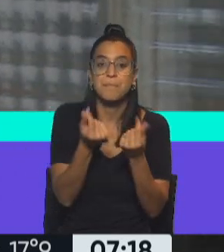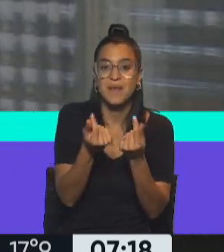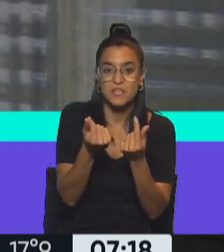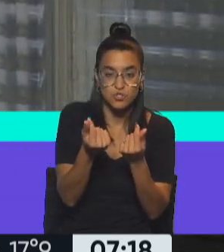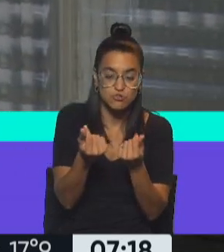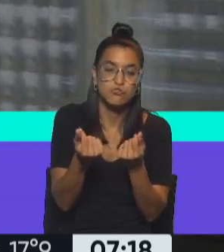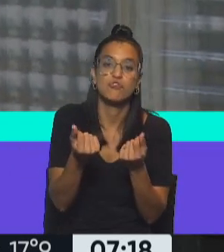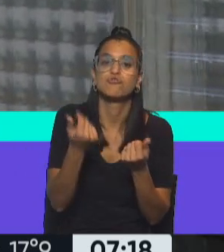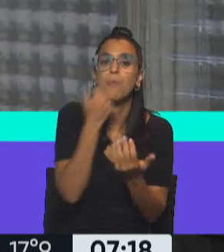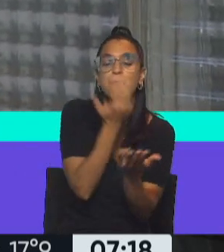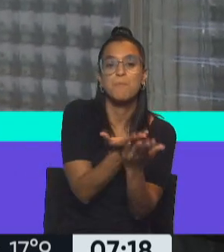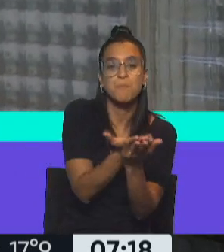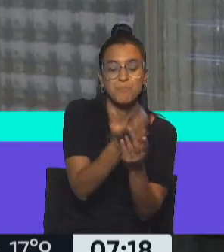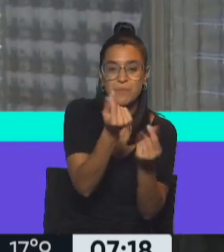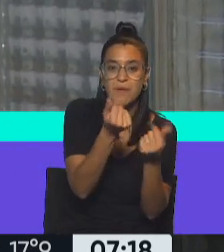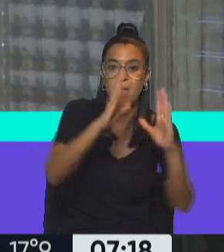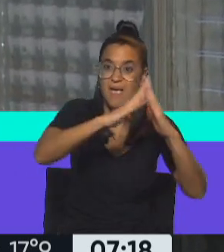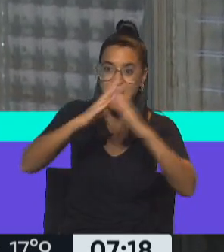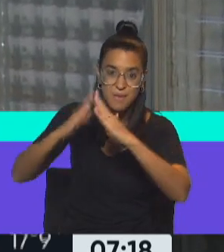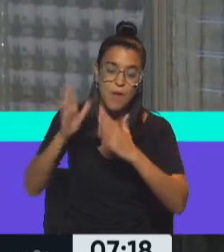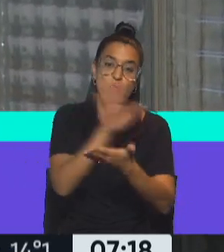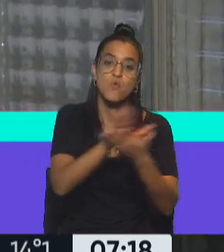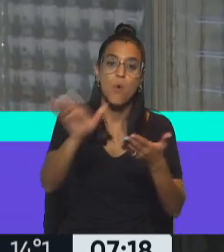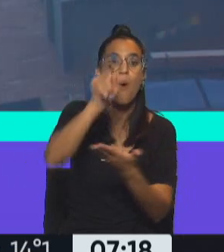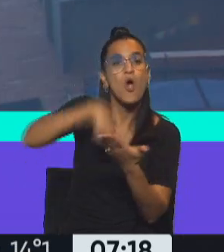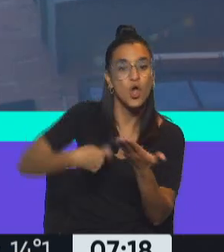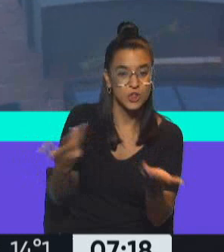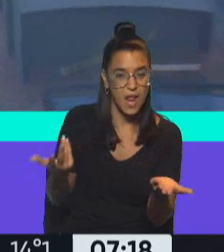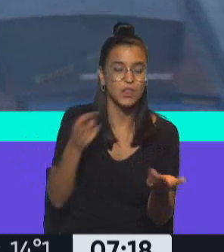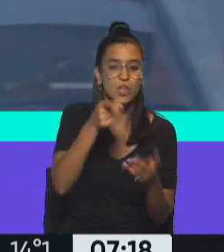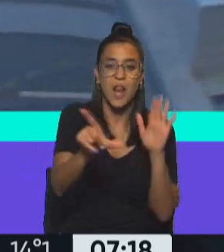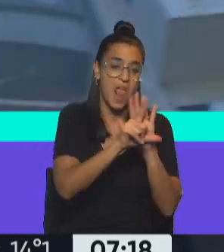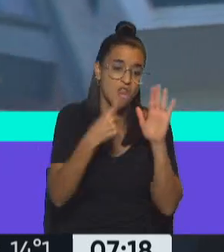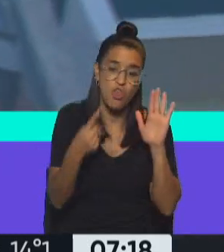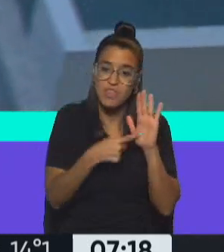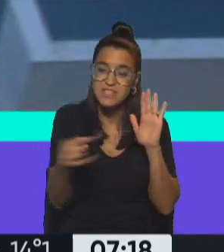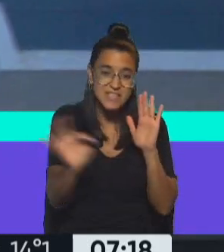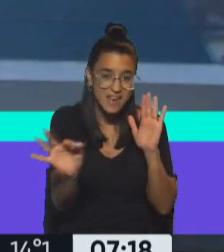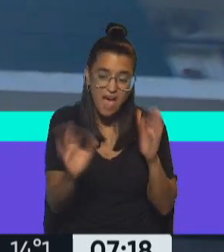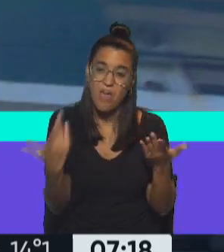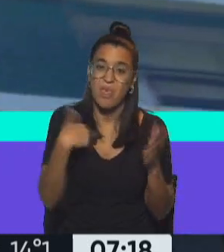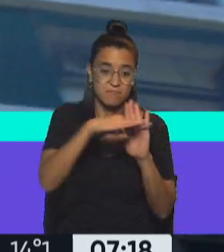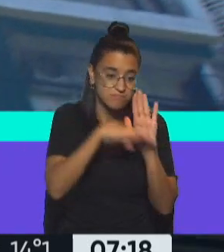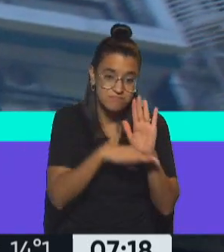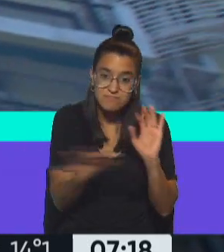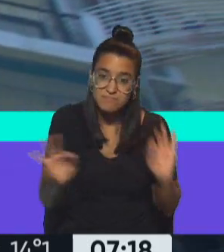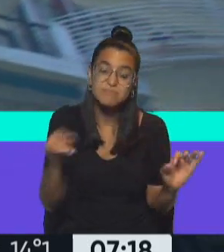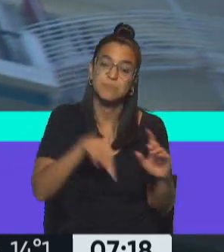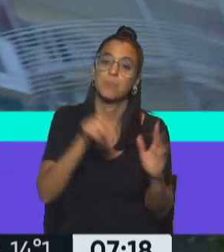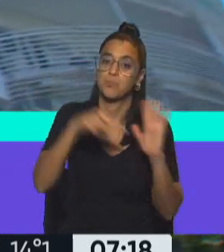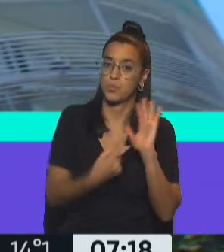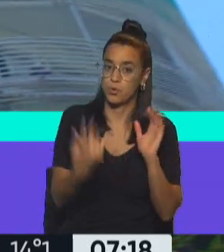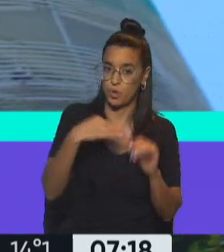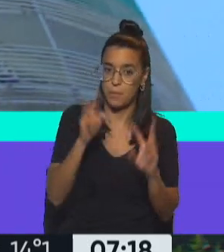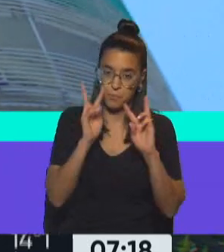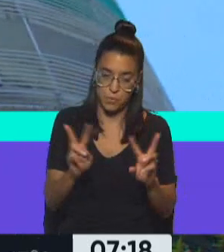entrada, es decir, los precios de oferta para los nuevos contratos. ¿Sí? Eso la ley no dice nada, no está regulado. Es un punto a